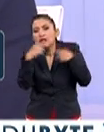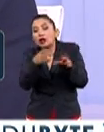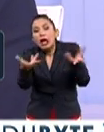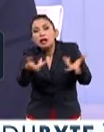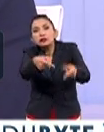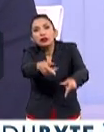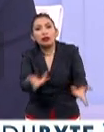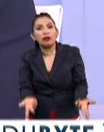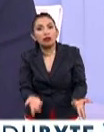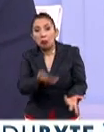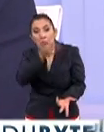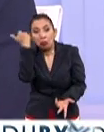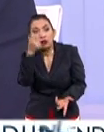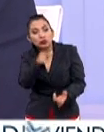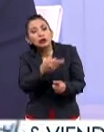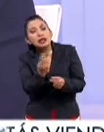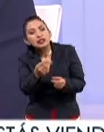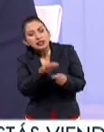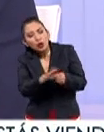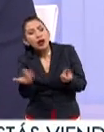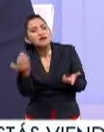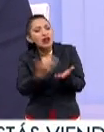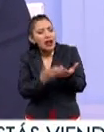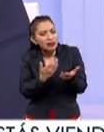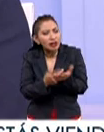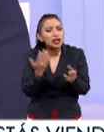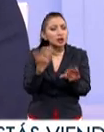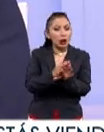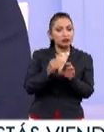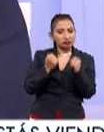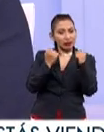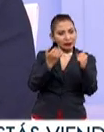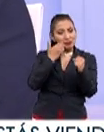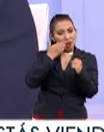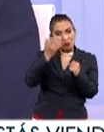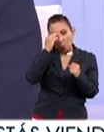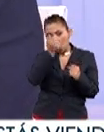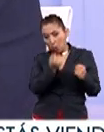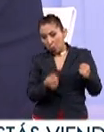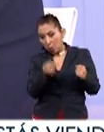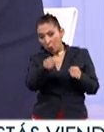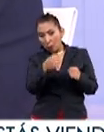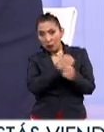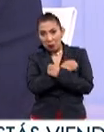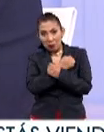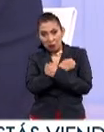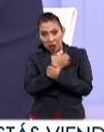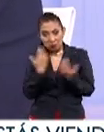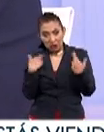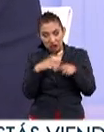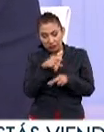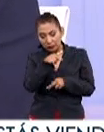estos profesores, qué necesidades tienen y con qué fortalezas ingresan al sistema educativo.